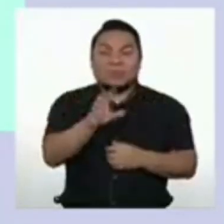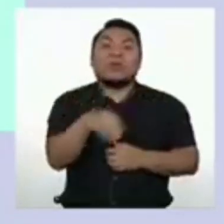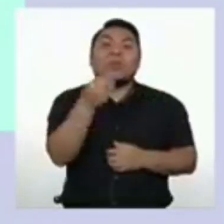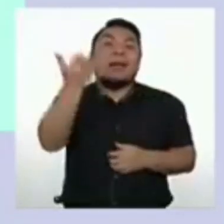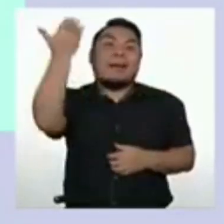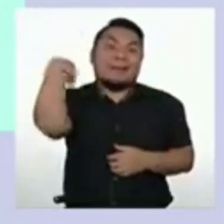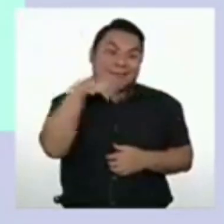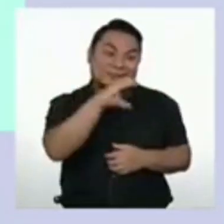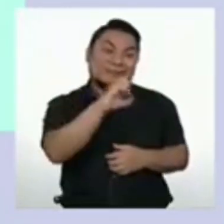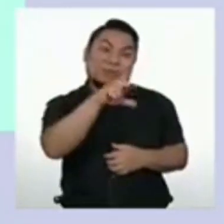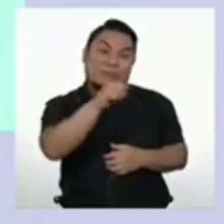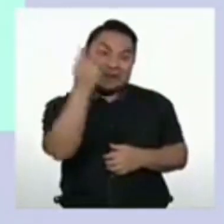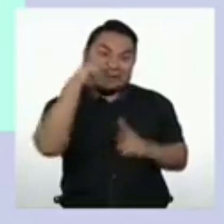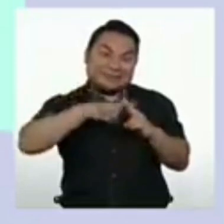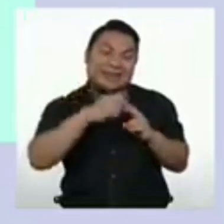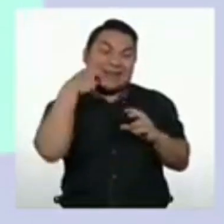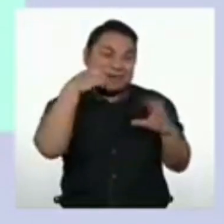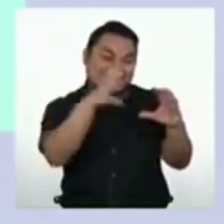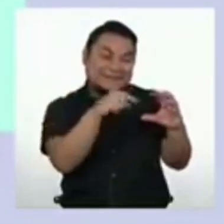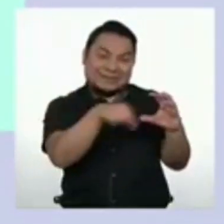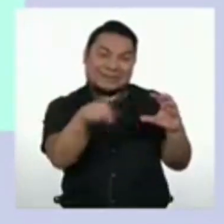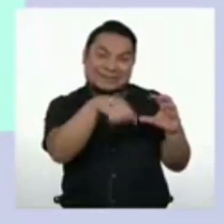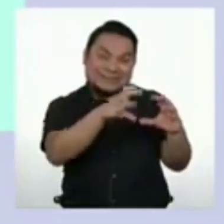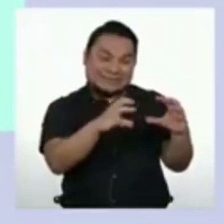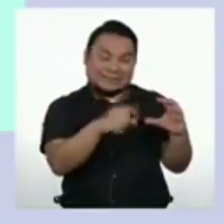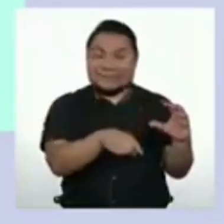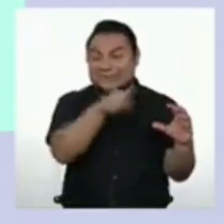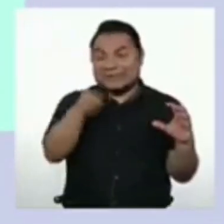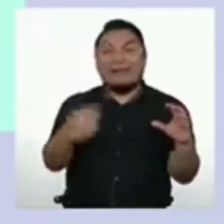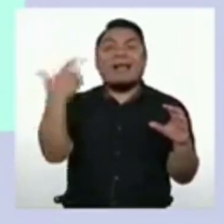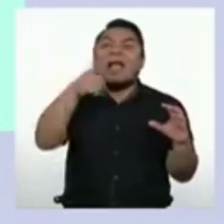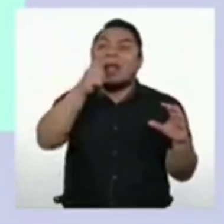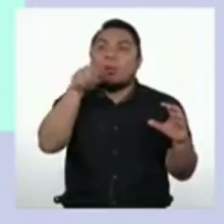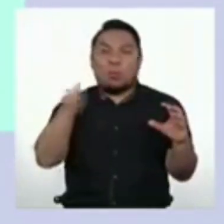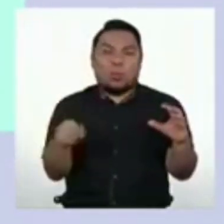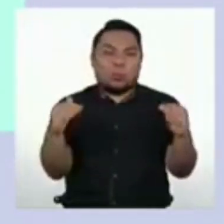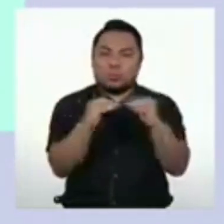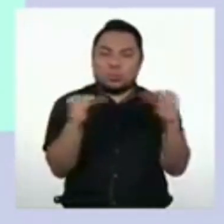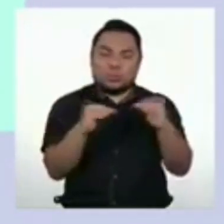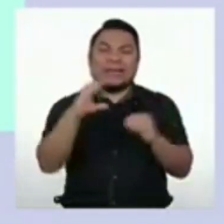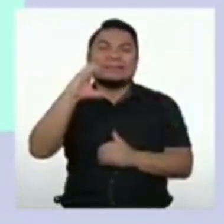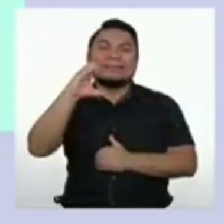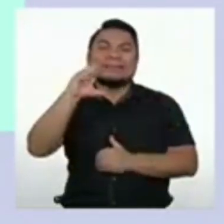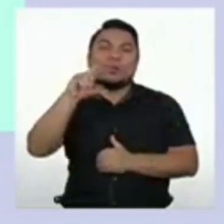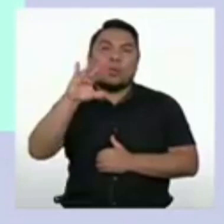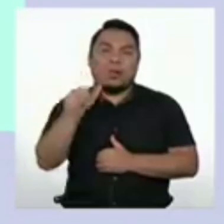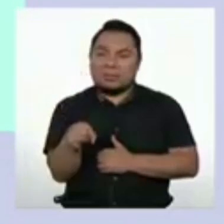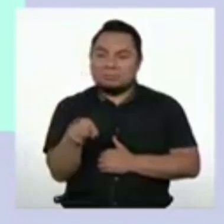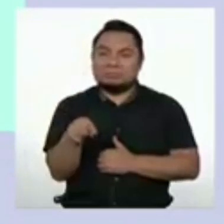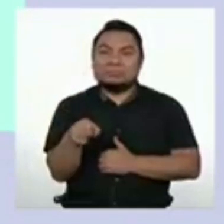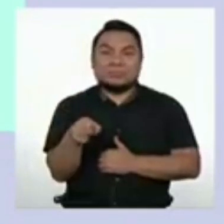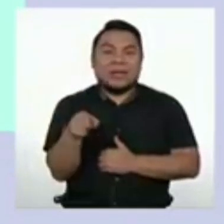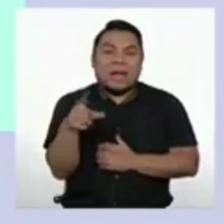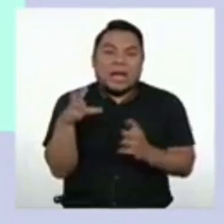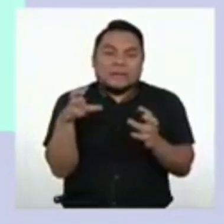cómo estaba la célula al inicio, como la del lado derecho, llena de agua, y terminamos con una célula como la de